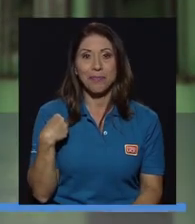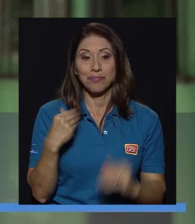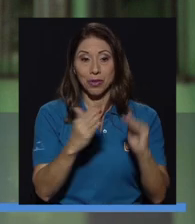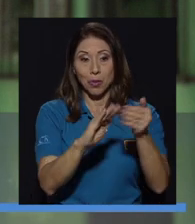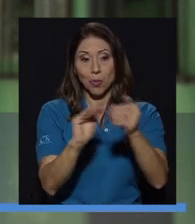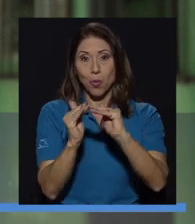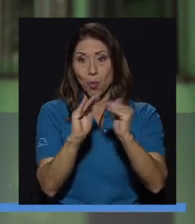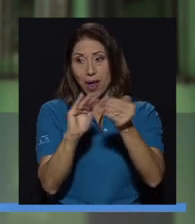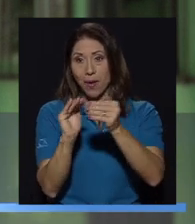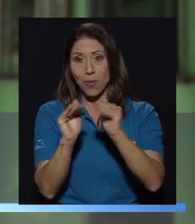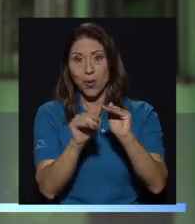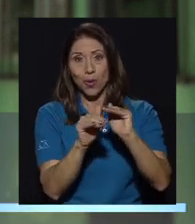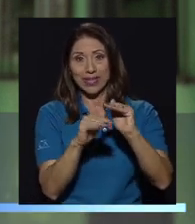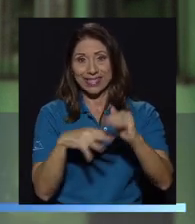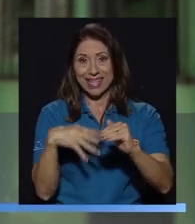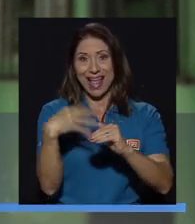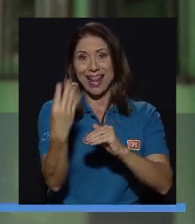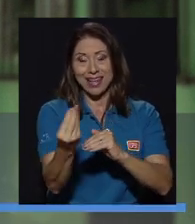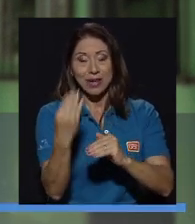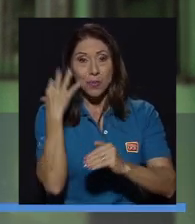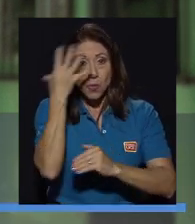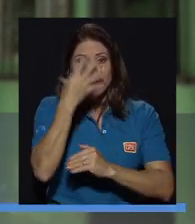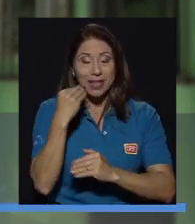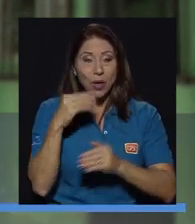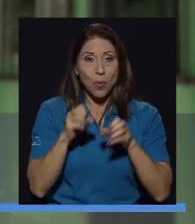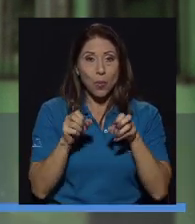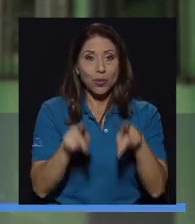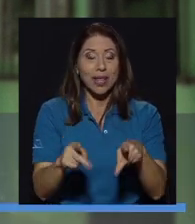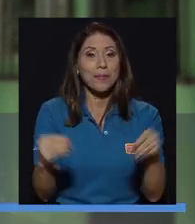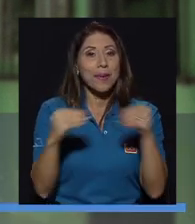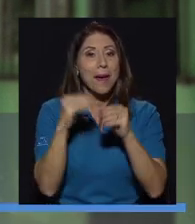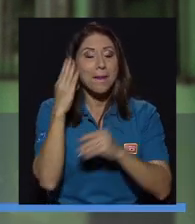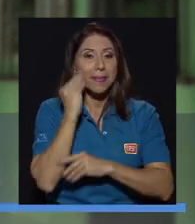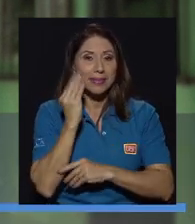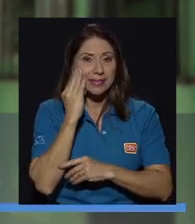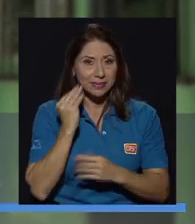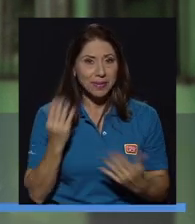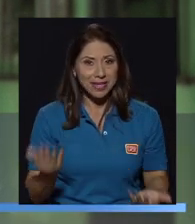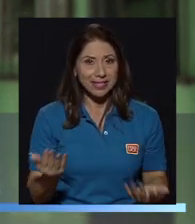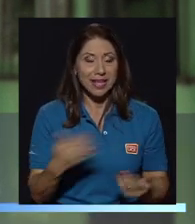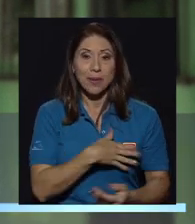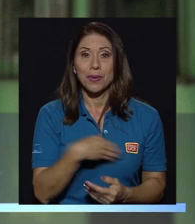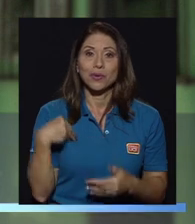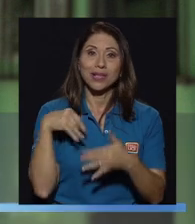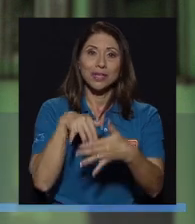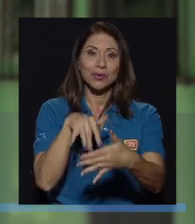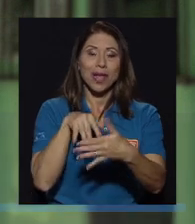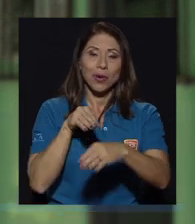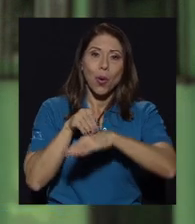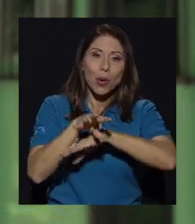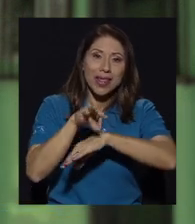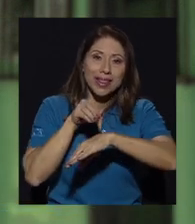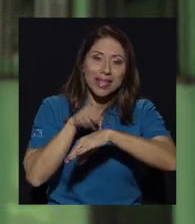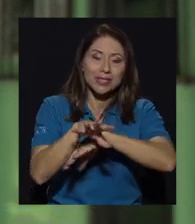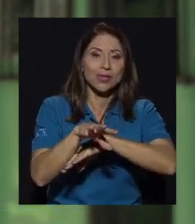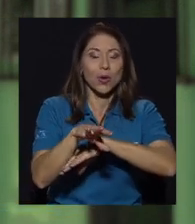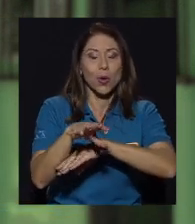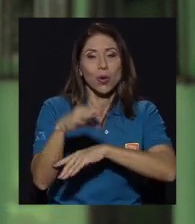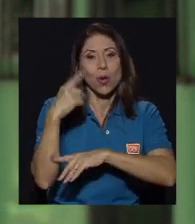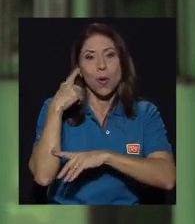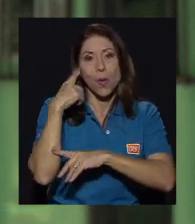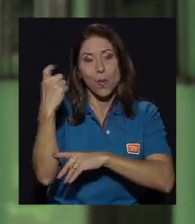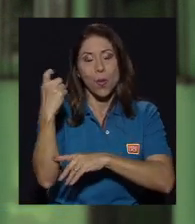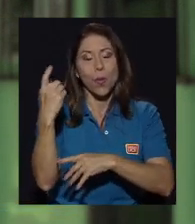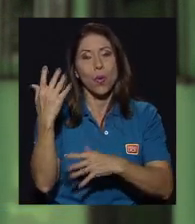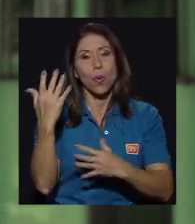salir del pueblo. Sería una bonita oportunidad para tener más experiencia. Me gustaría estudiar orientación por